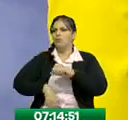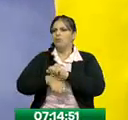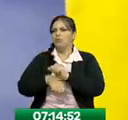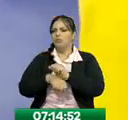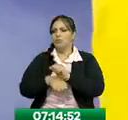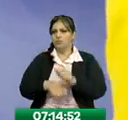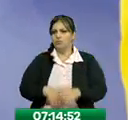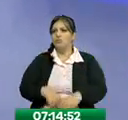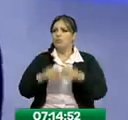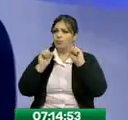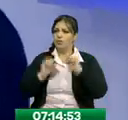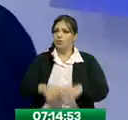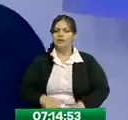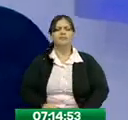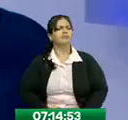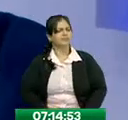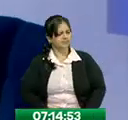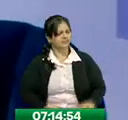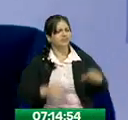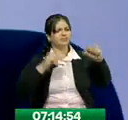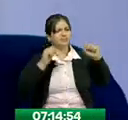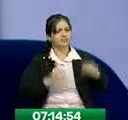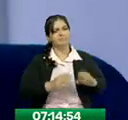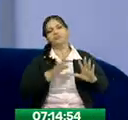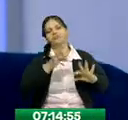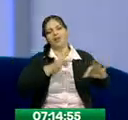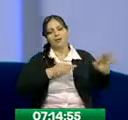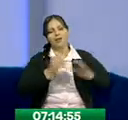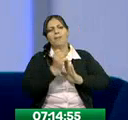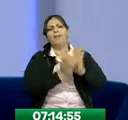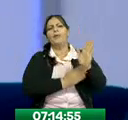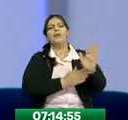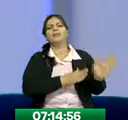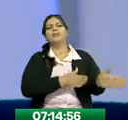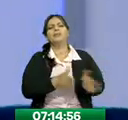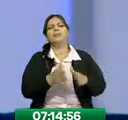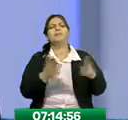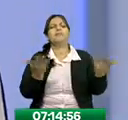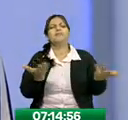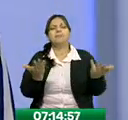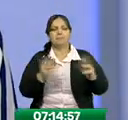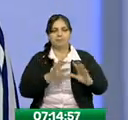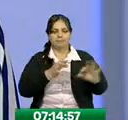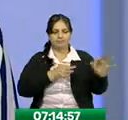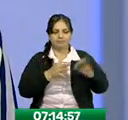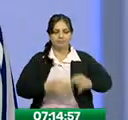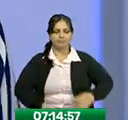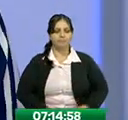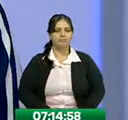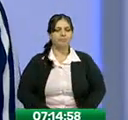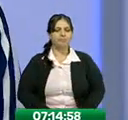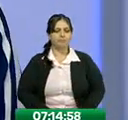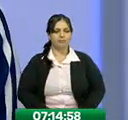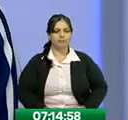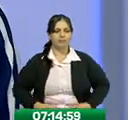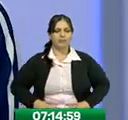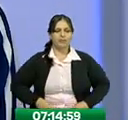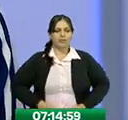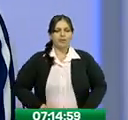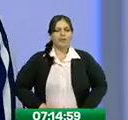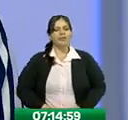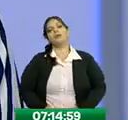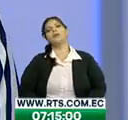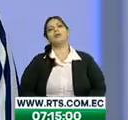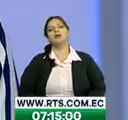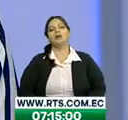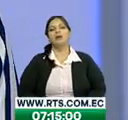Juego Limpio 2030. El proyecto Juego Limpio 2030, si bien es una iniciativa deportiva, lleva mucho más que eso,